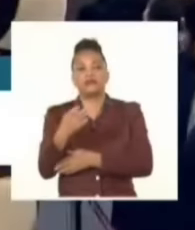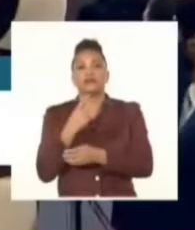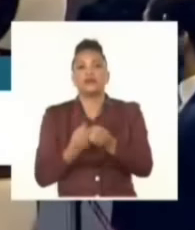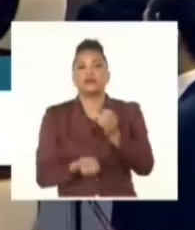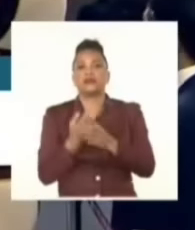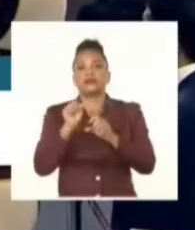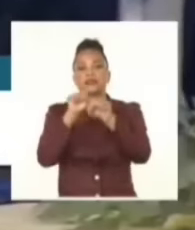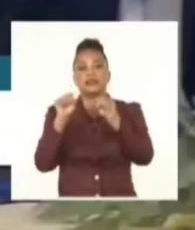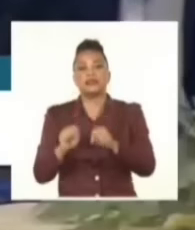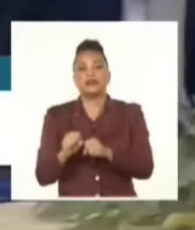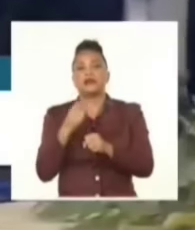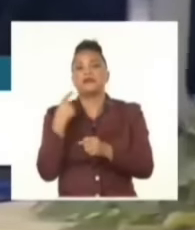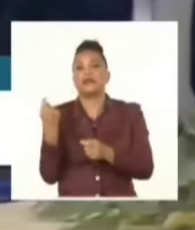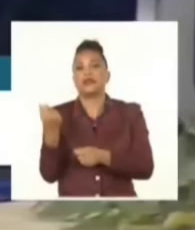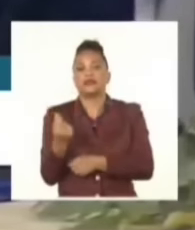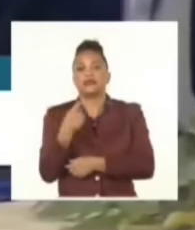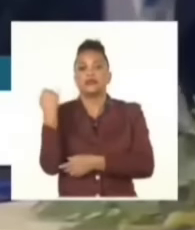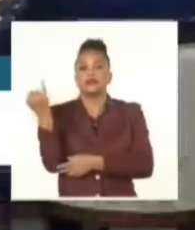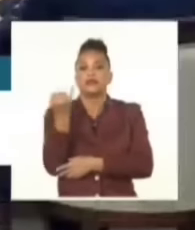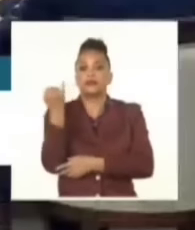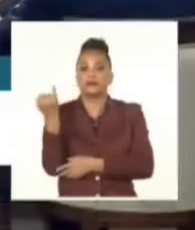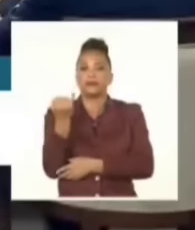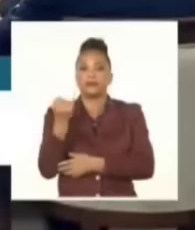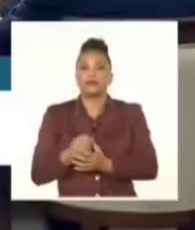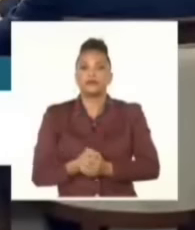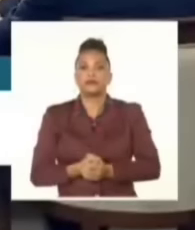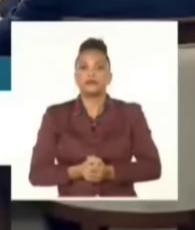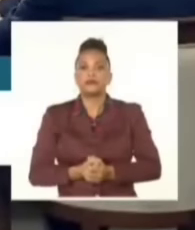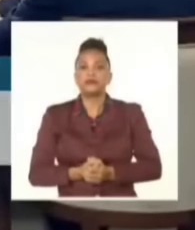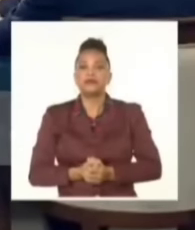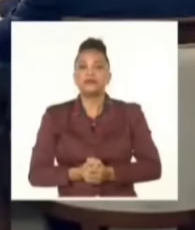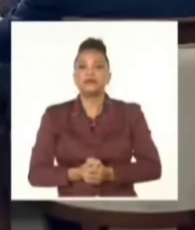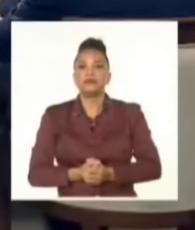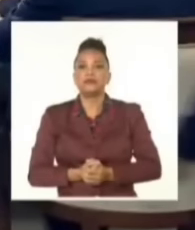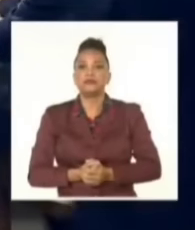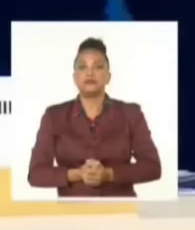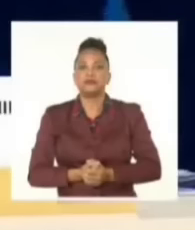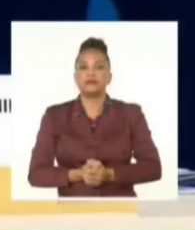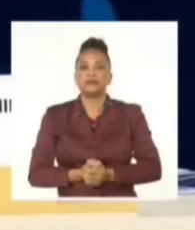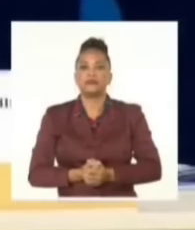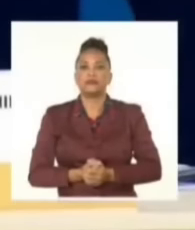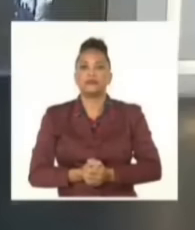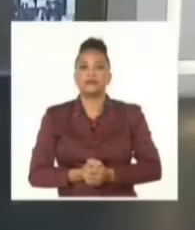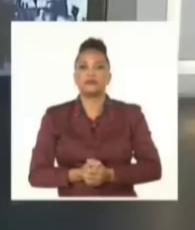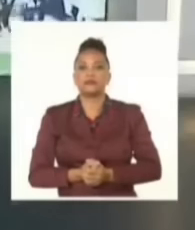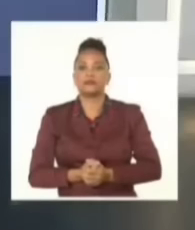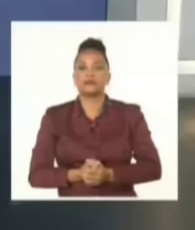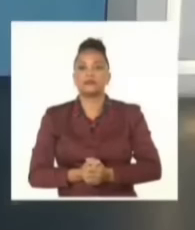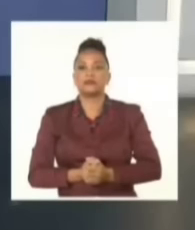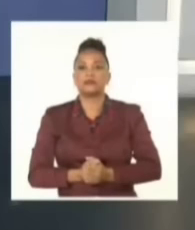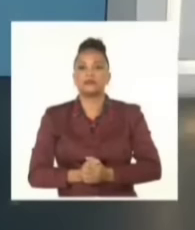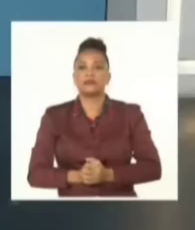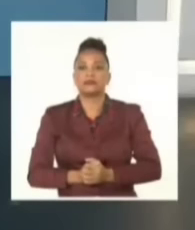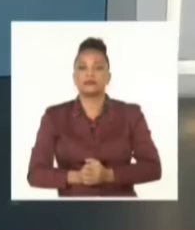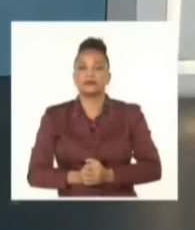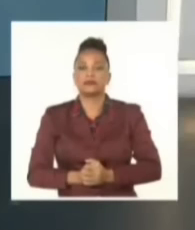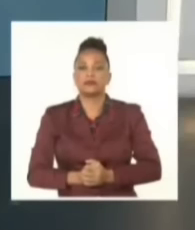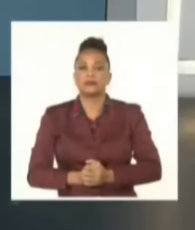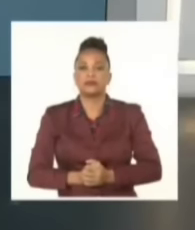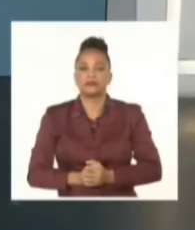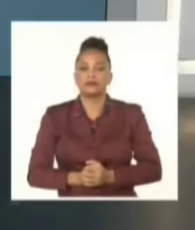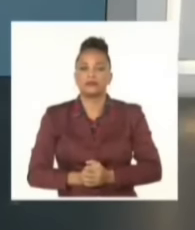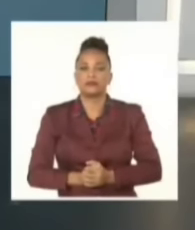sistema financiero internacional que calificó de obsoleto Injusto especulativo y excluyente Y en este